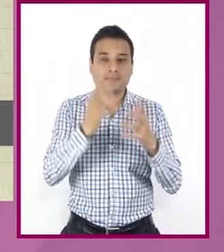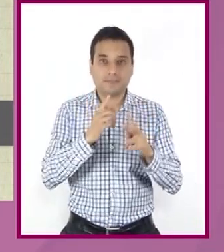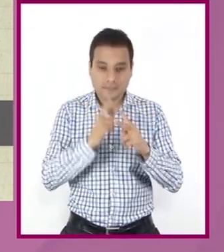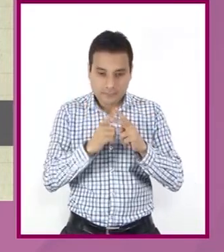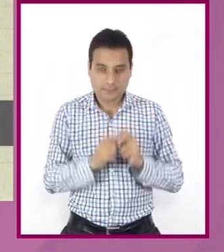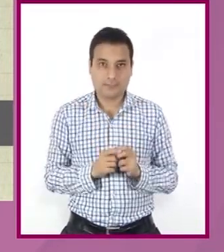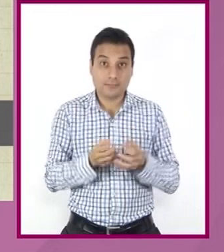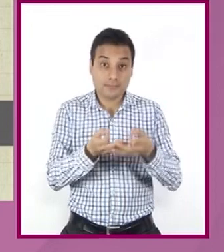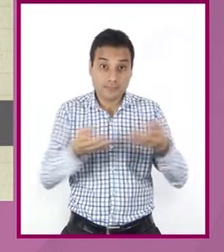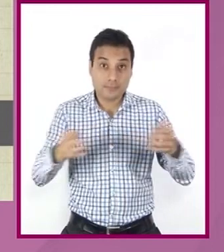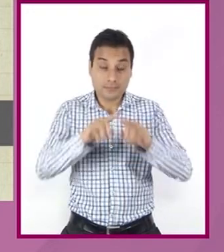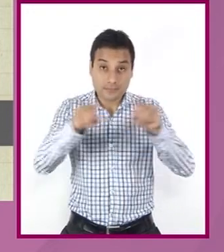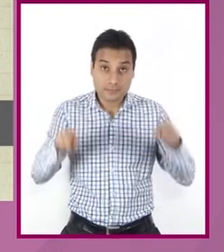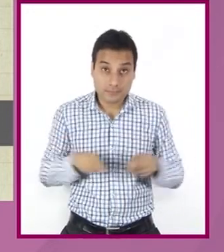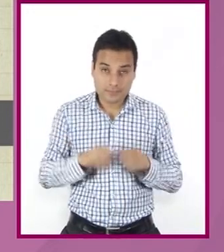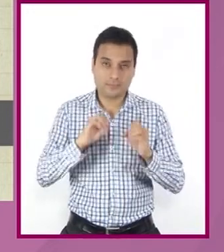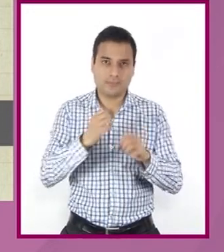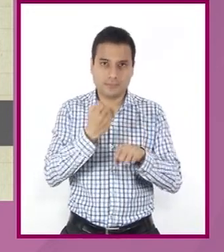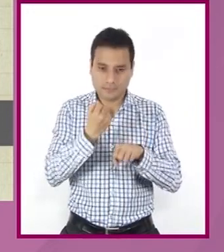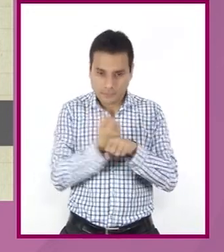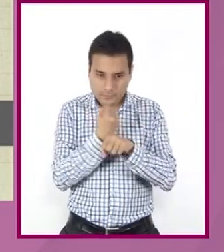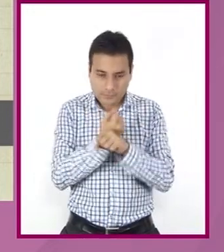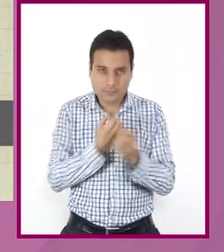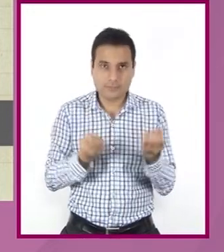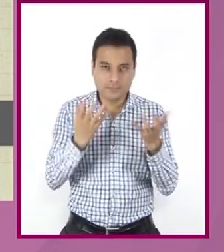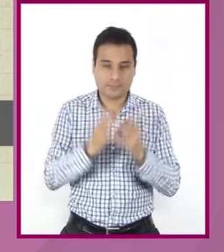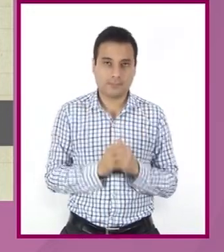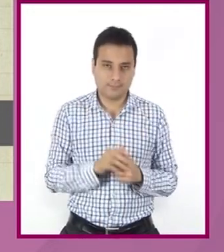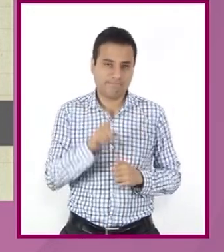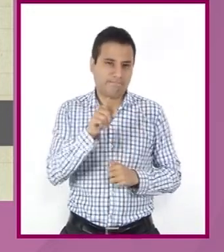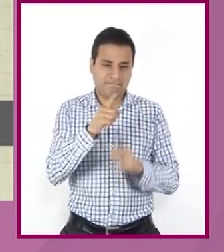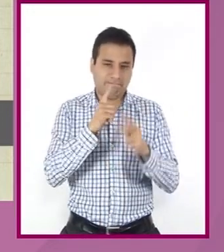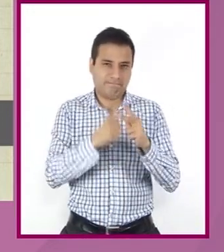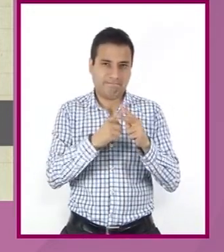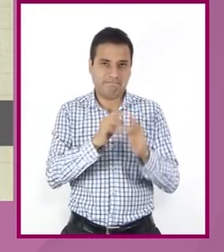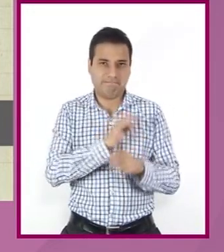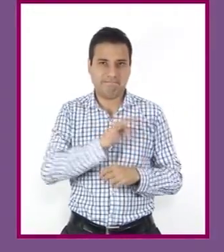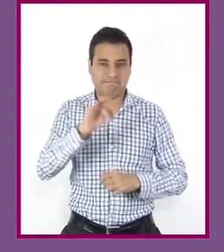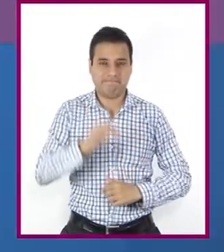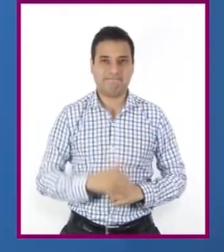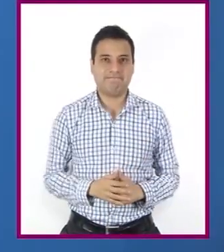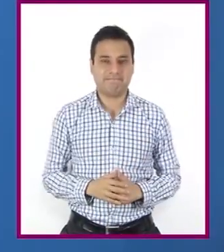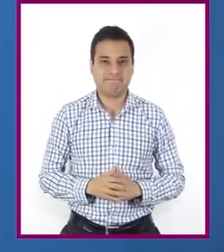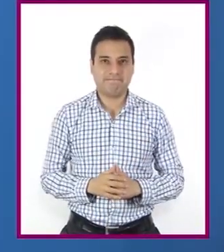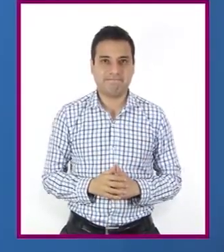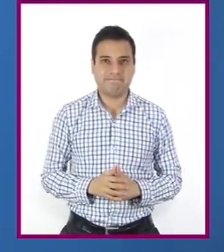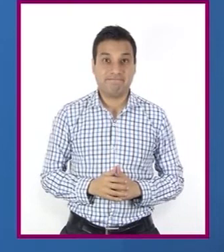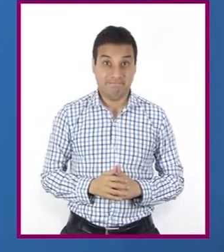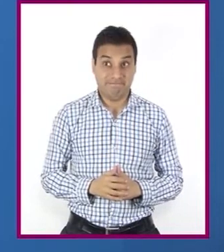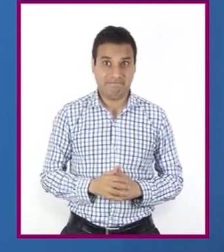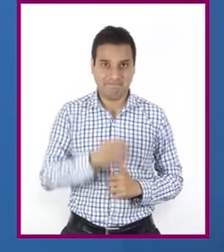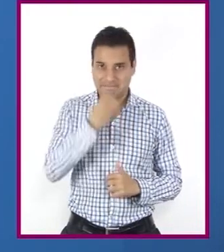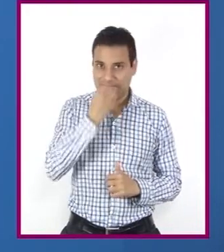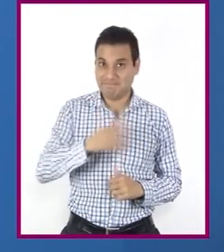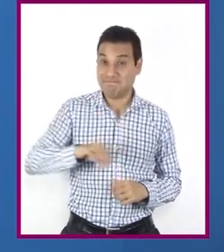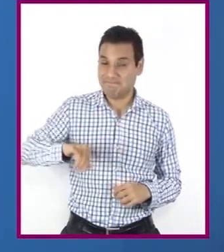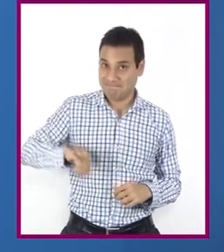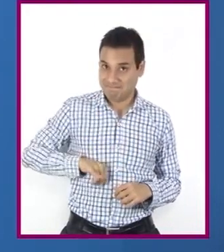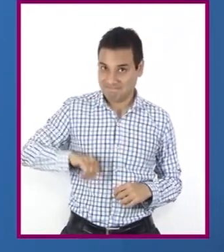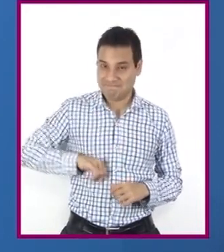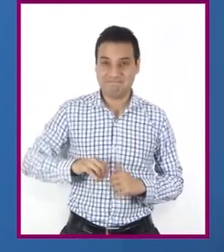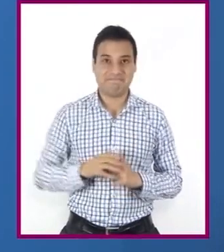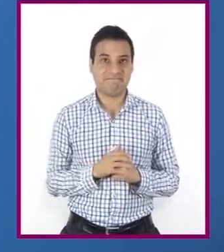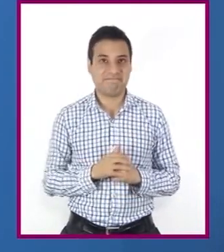terreno o la talla de tus zapatos, entre muchos otros casos. Me parece interesante, profesor